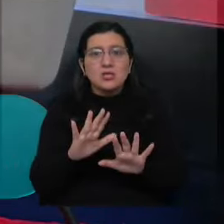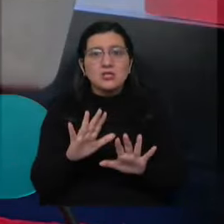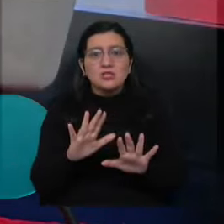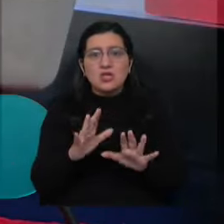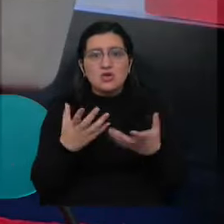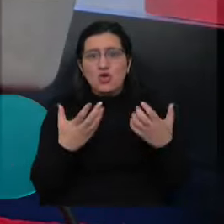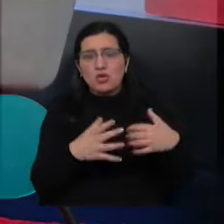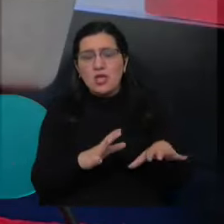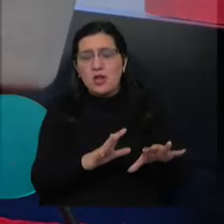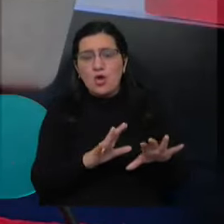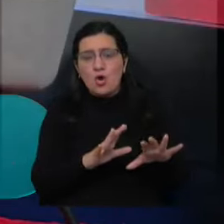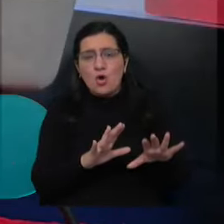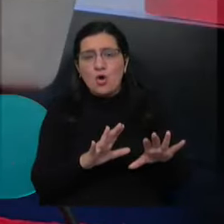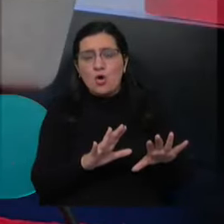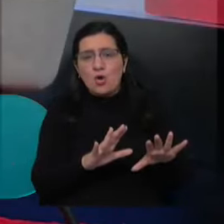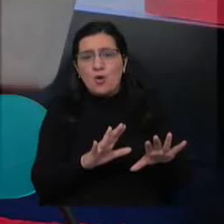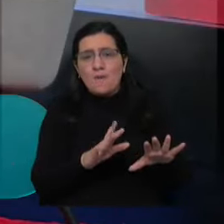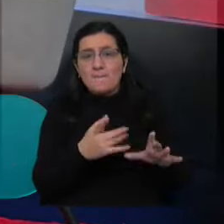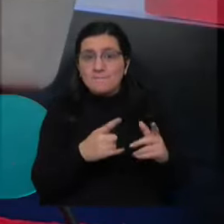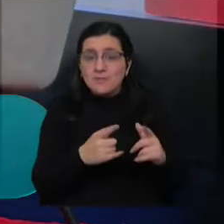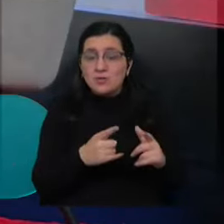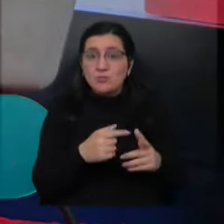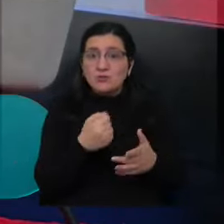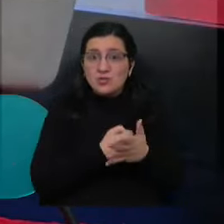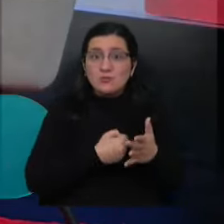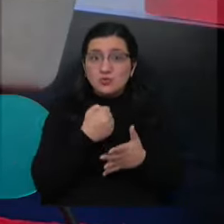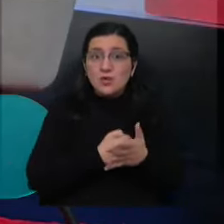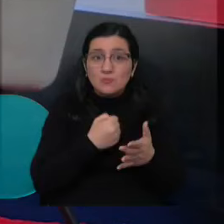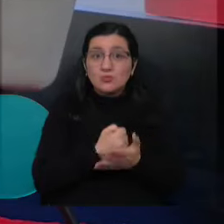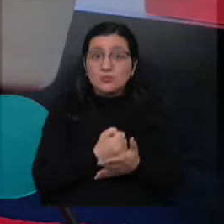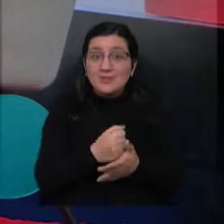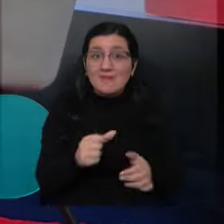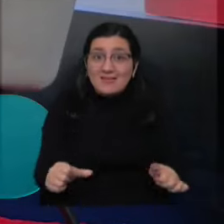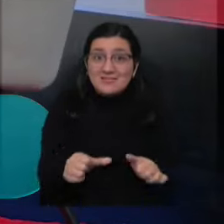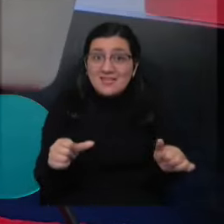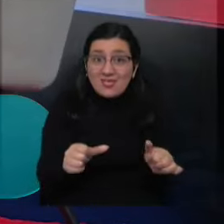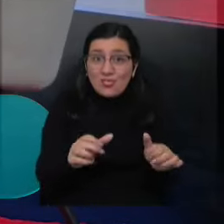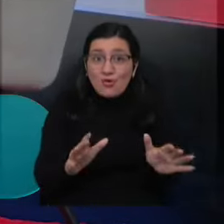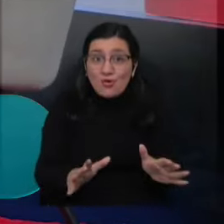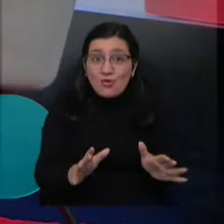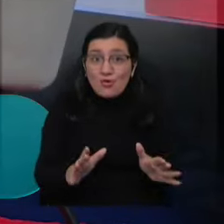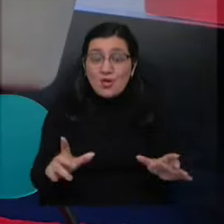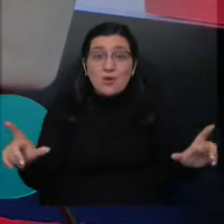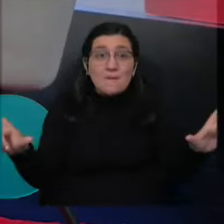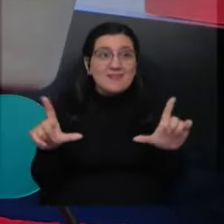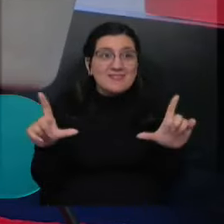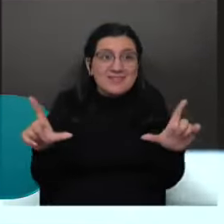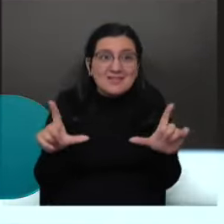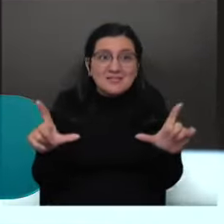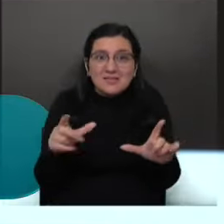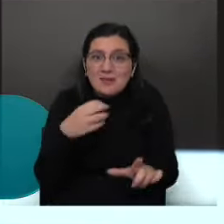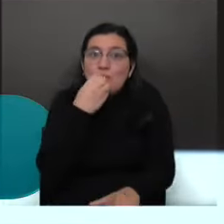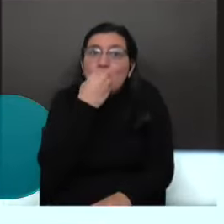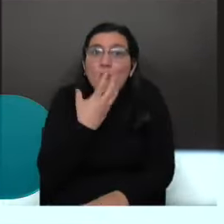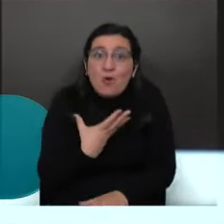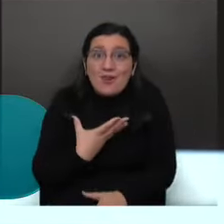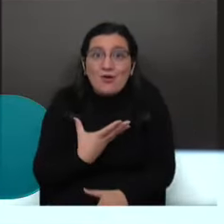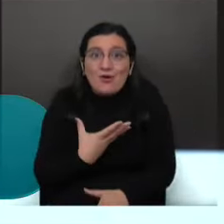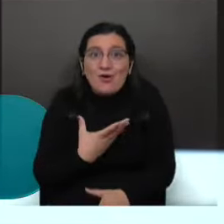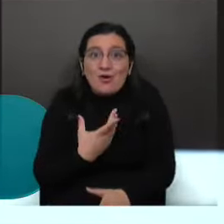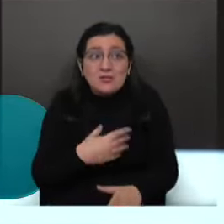esto porque en realidad eso por lo que habíamos luchado tanto se estaba materializando y se estaba materializando una pantalla que está bueno para